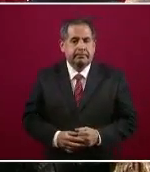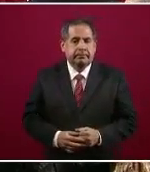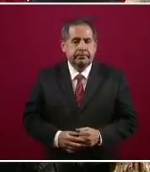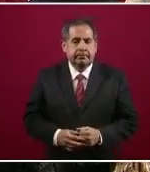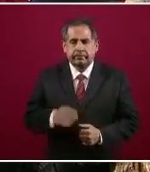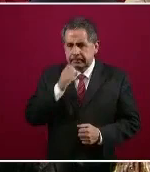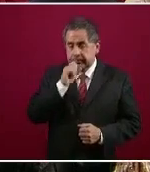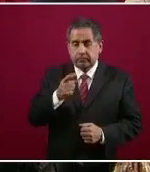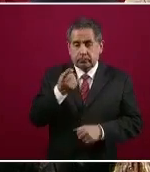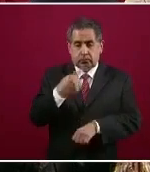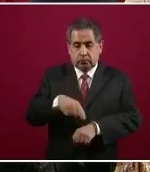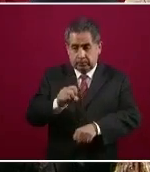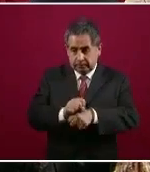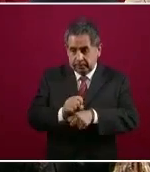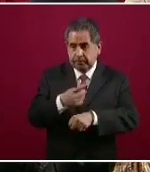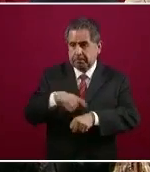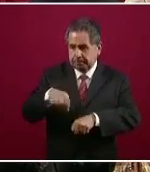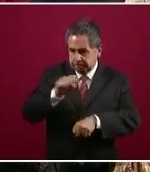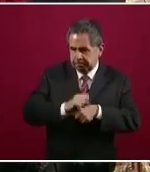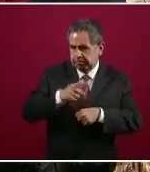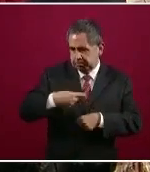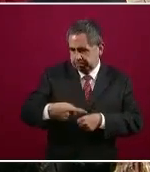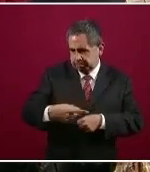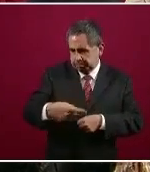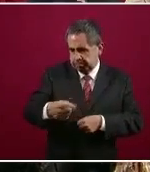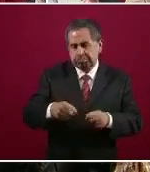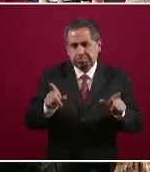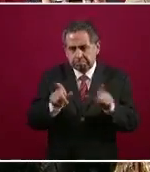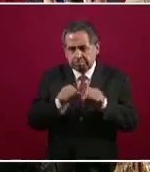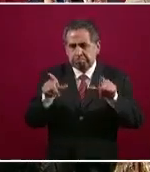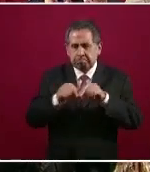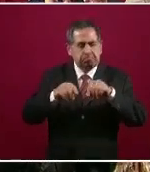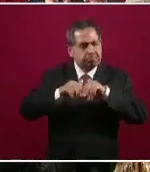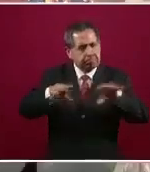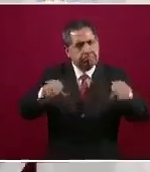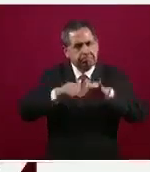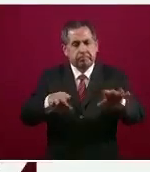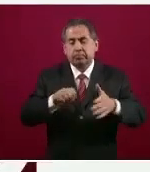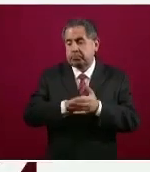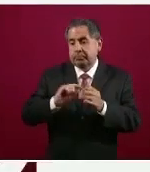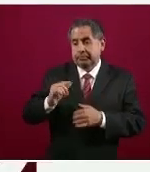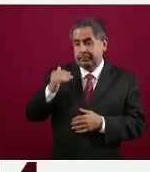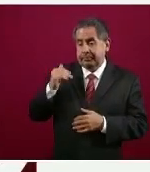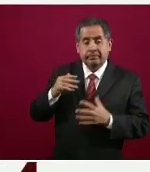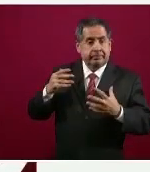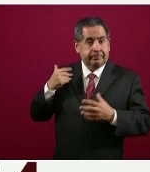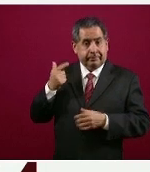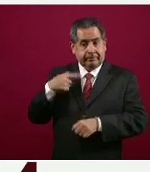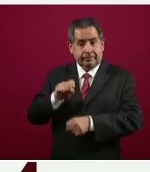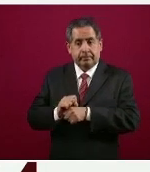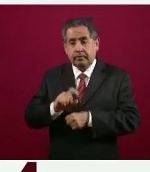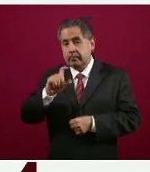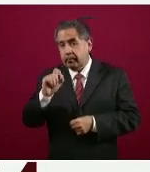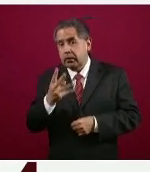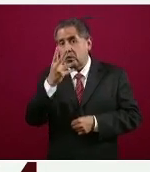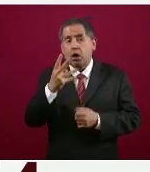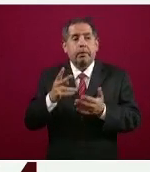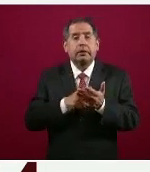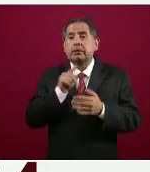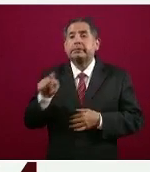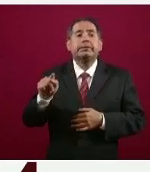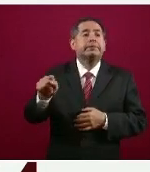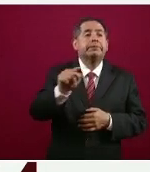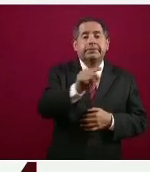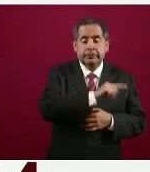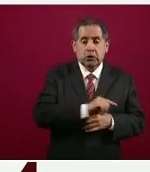hacemos resúmenes semanales de los operativos. Por ejemplo, en esta semana se atendieron 24 operativos con 65 equipos